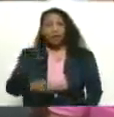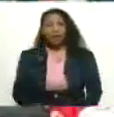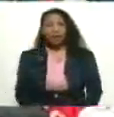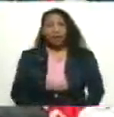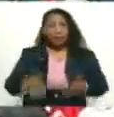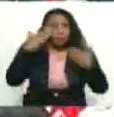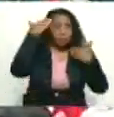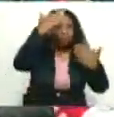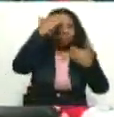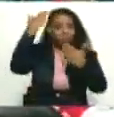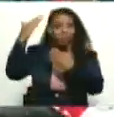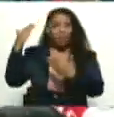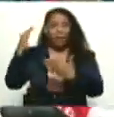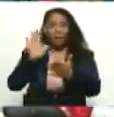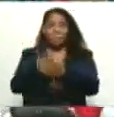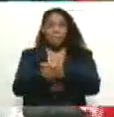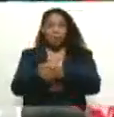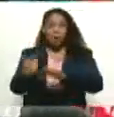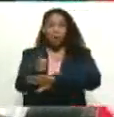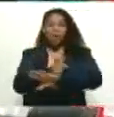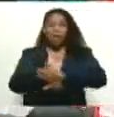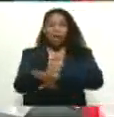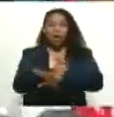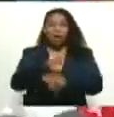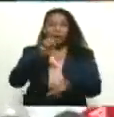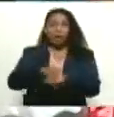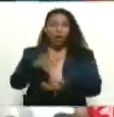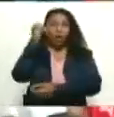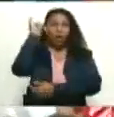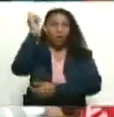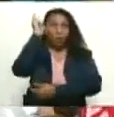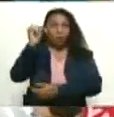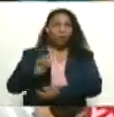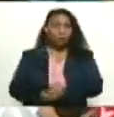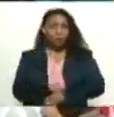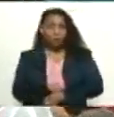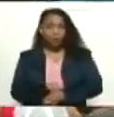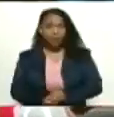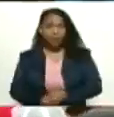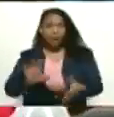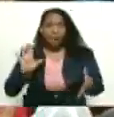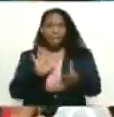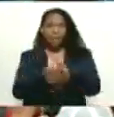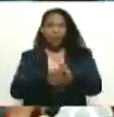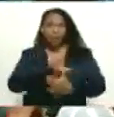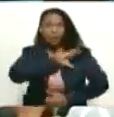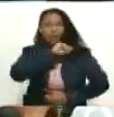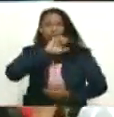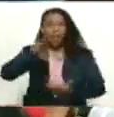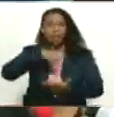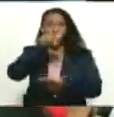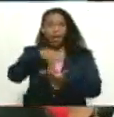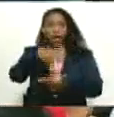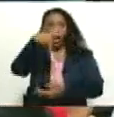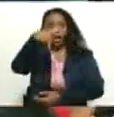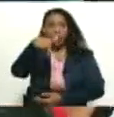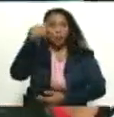Saludar al hermano gobernador, al hermano alcalde, a los compañeros de la dirección nacional.